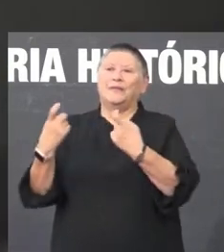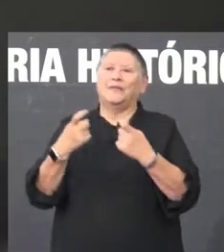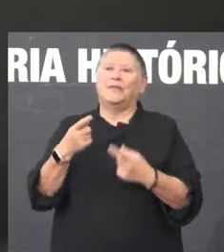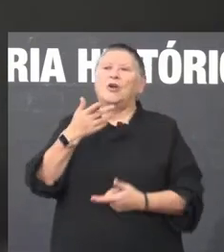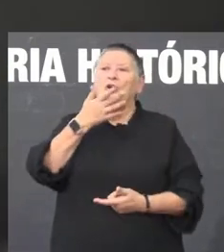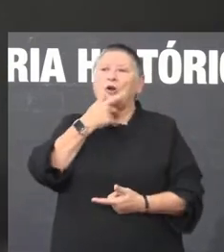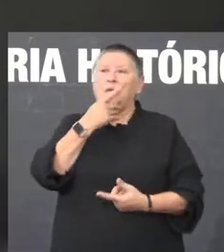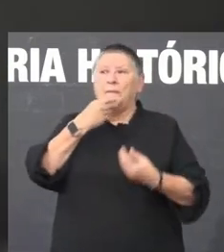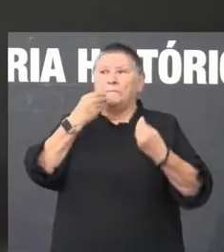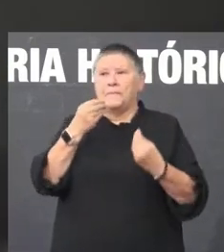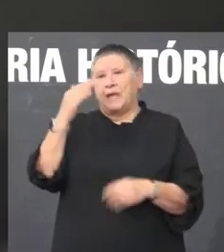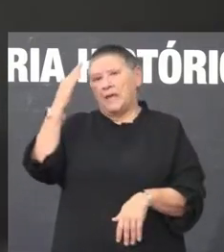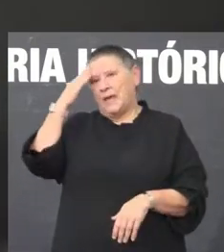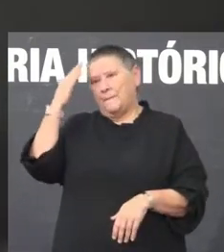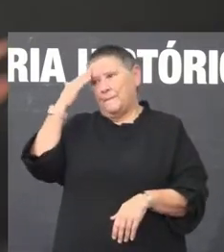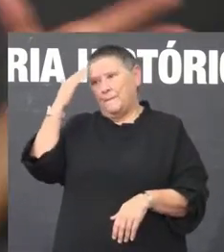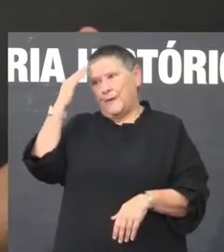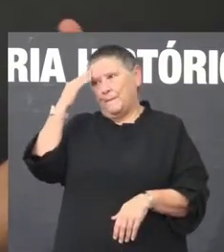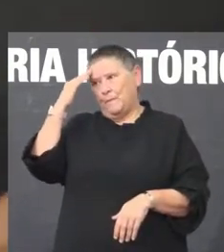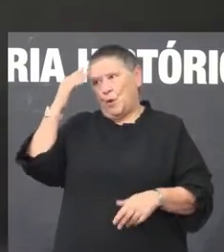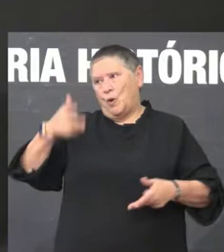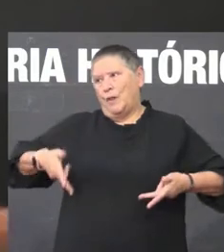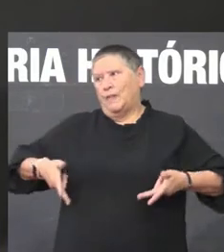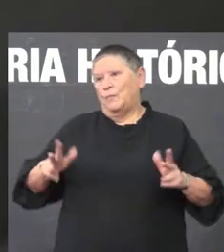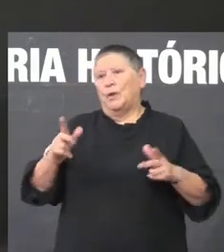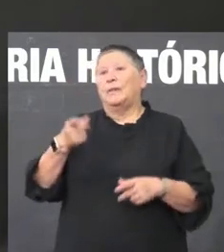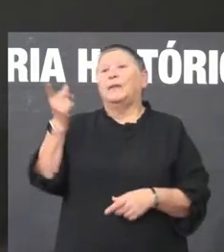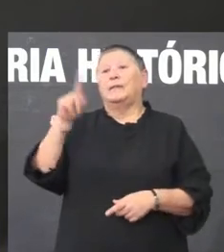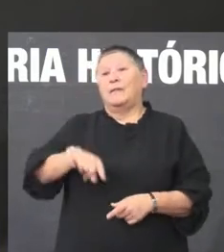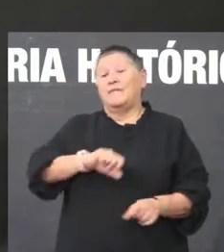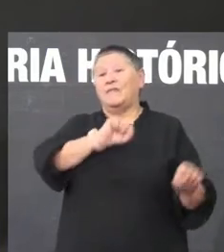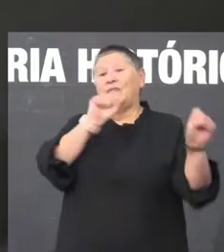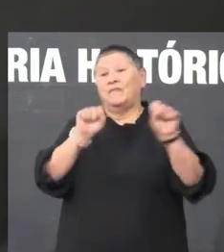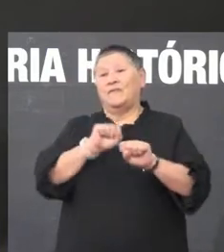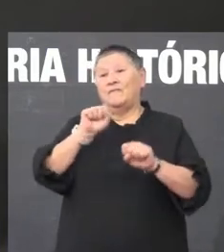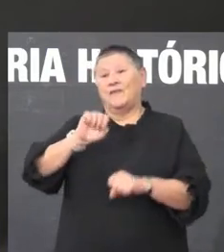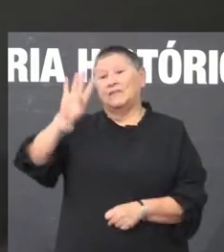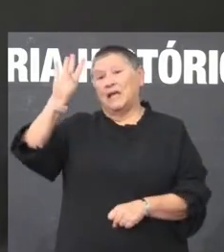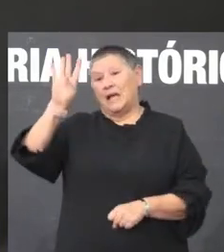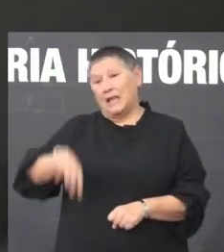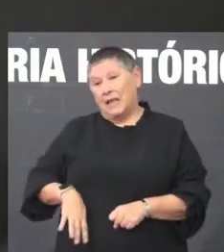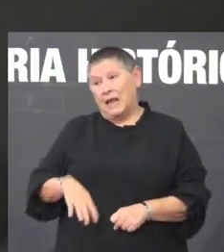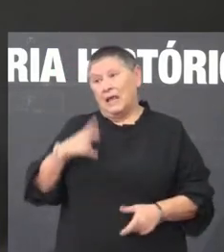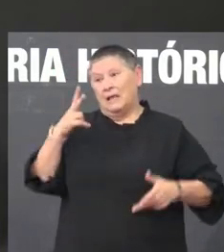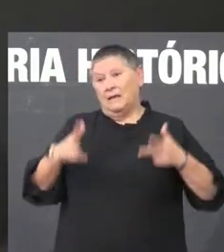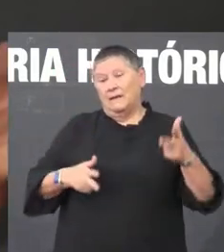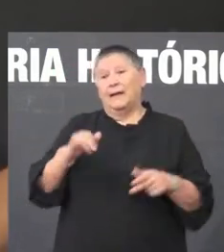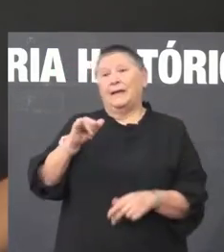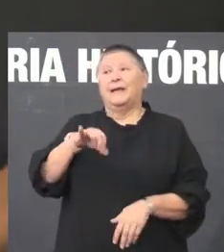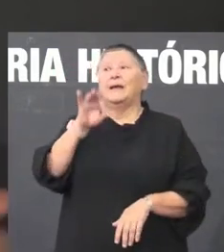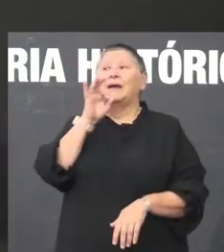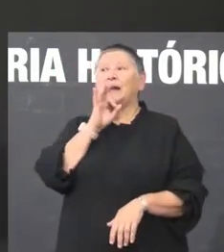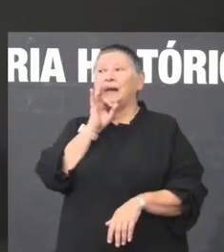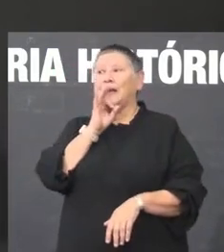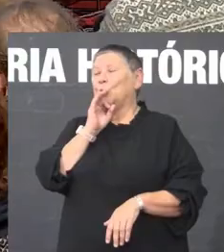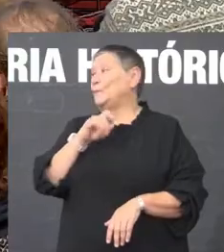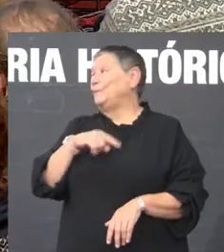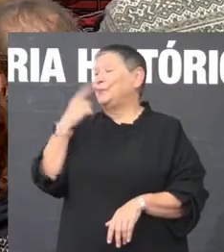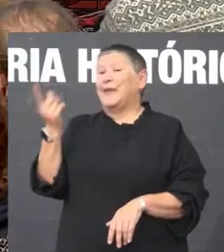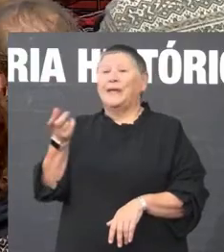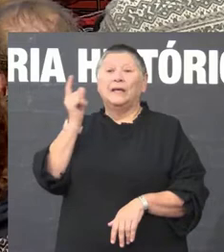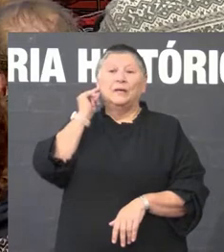memoria democrática, así pola defensa do catalán, do euskera e do galego. E a Olalla Rodil, que